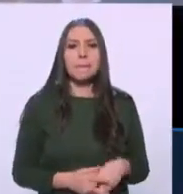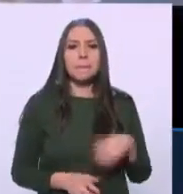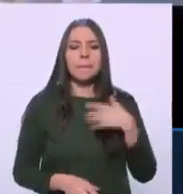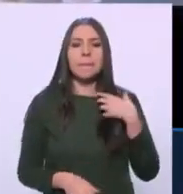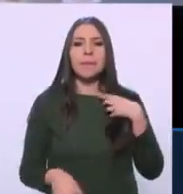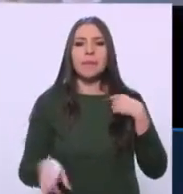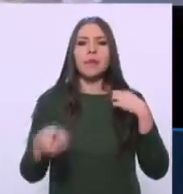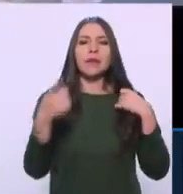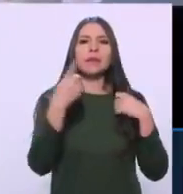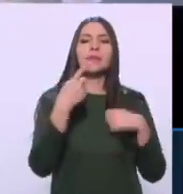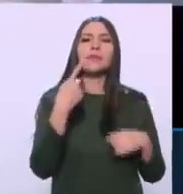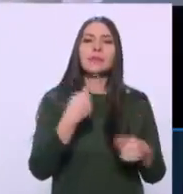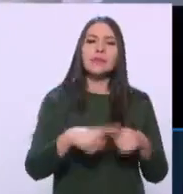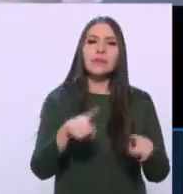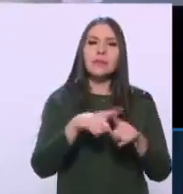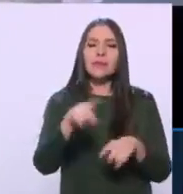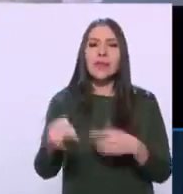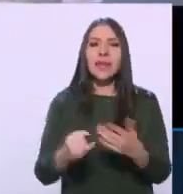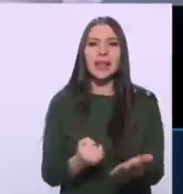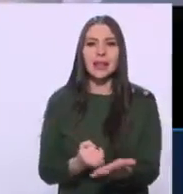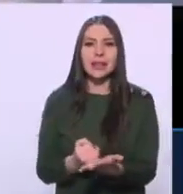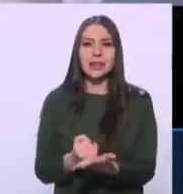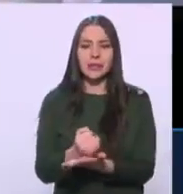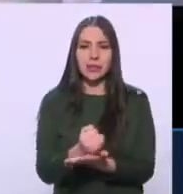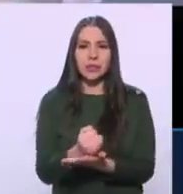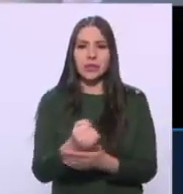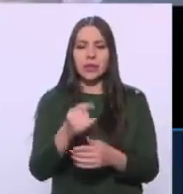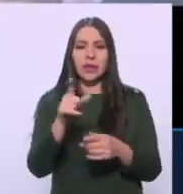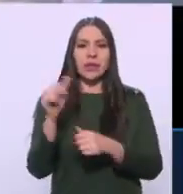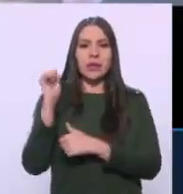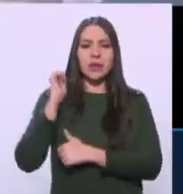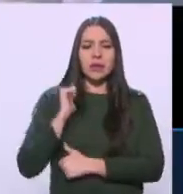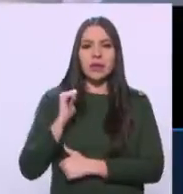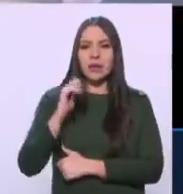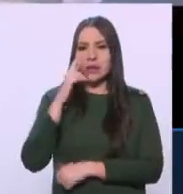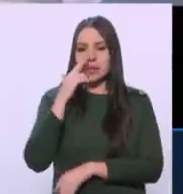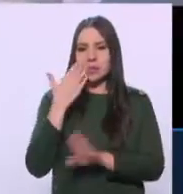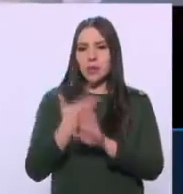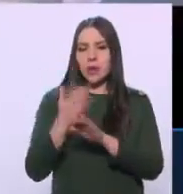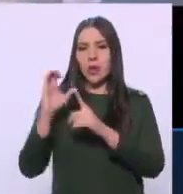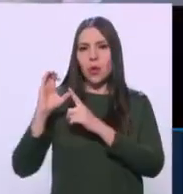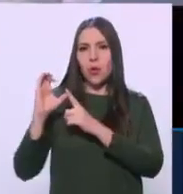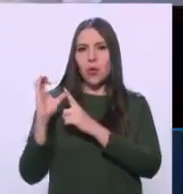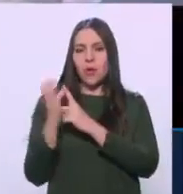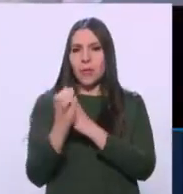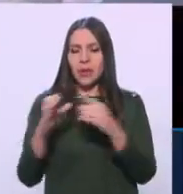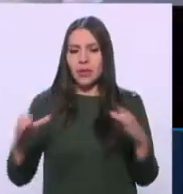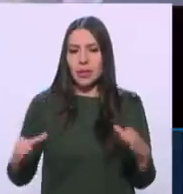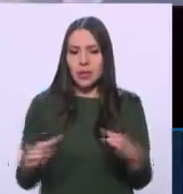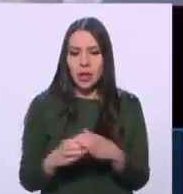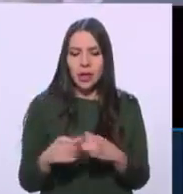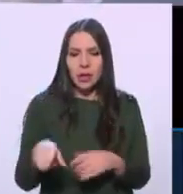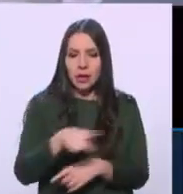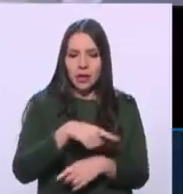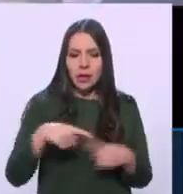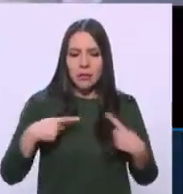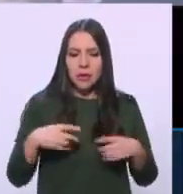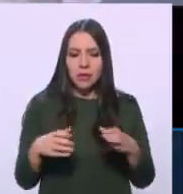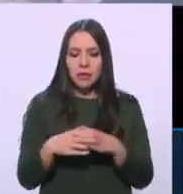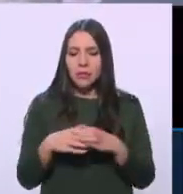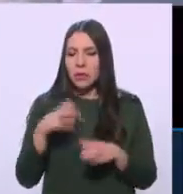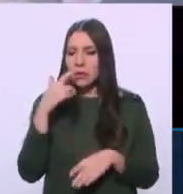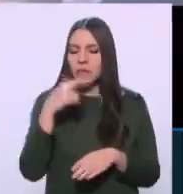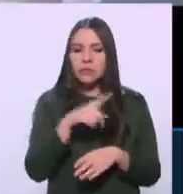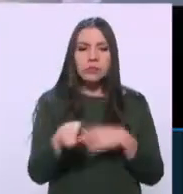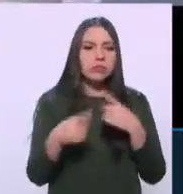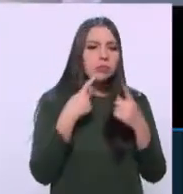que se toman a través de los comités técnicos, que son estos cuerpos a través de los cuales los fideicomisos deciden de alguna manera cómo se van a